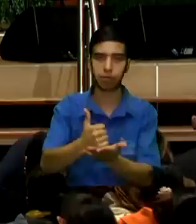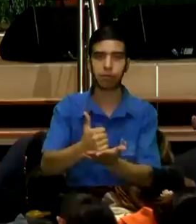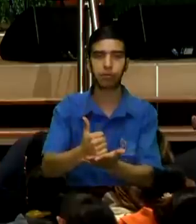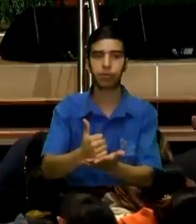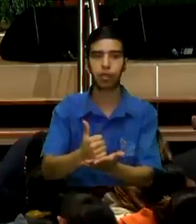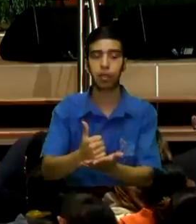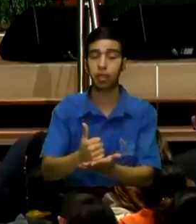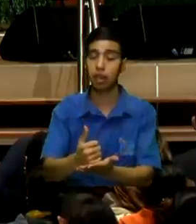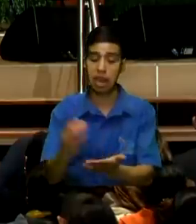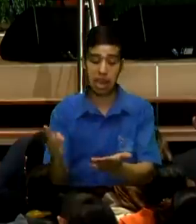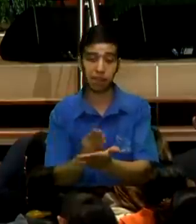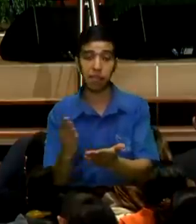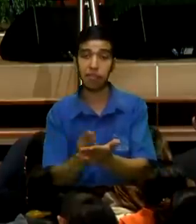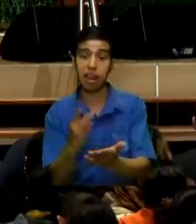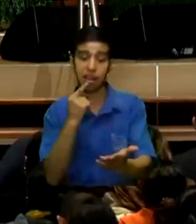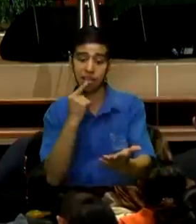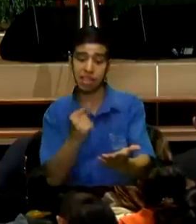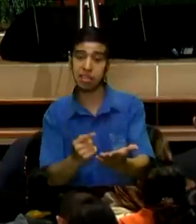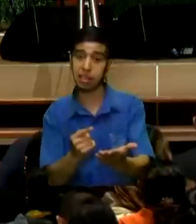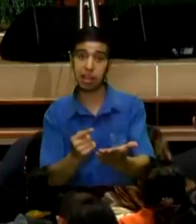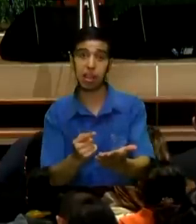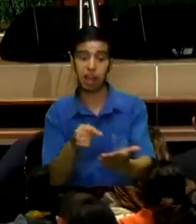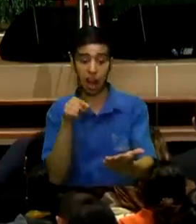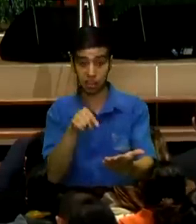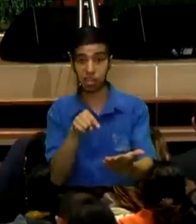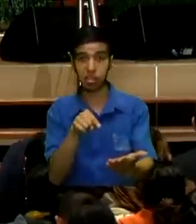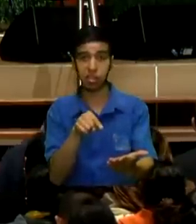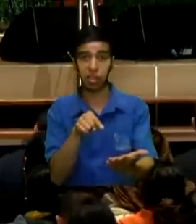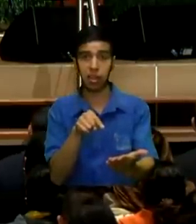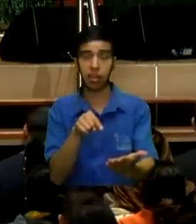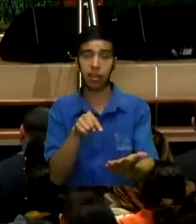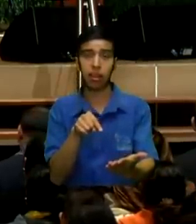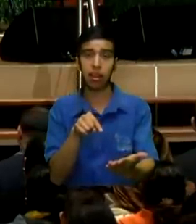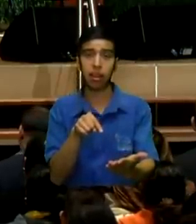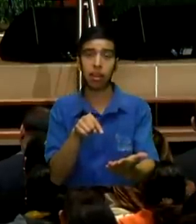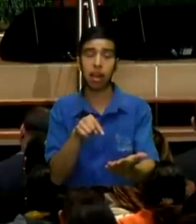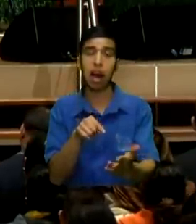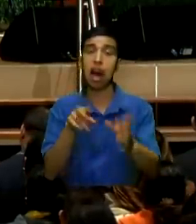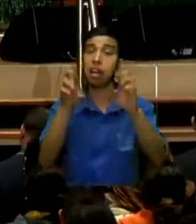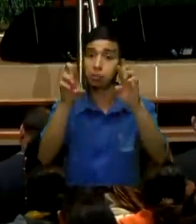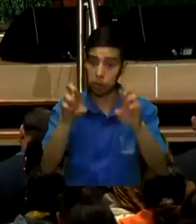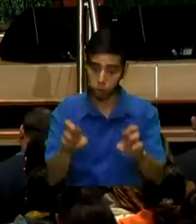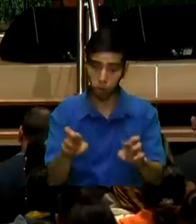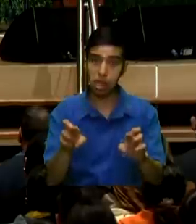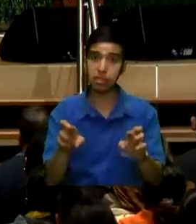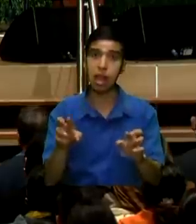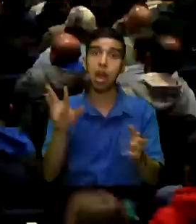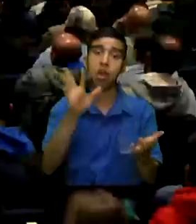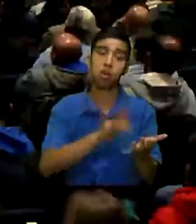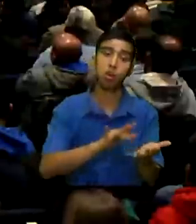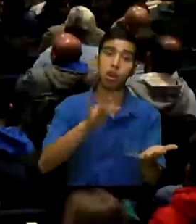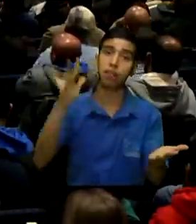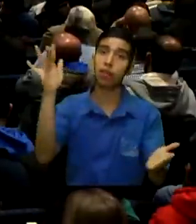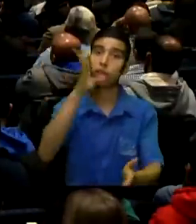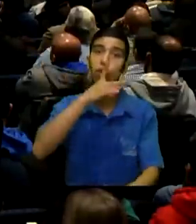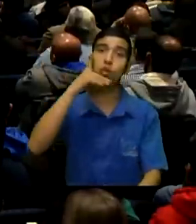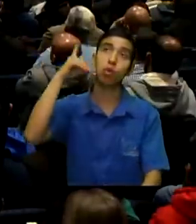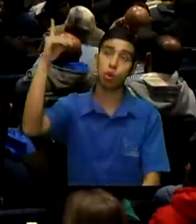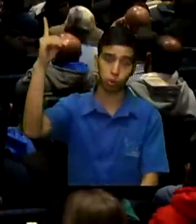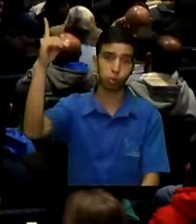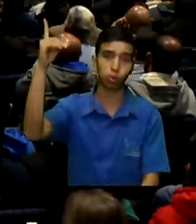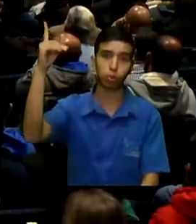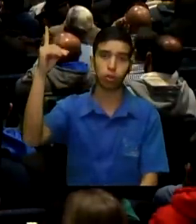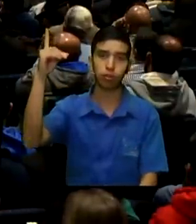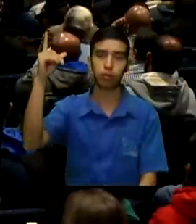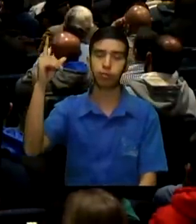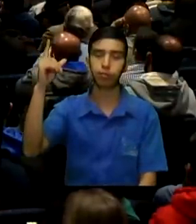lo dice. La Biblia dice, los glorificó. A estos glorificó. Entonces vamos a estar glorificados toda